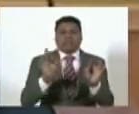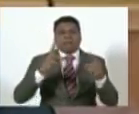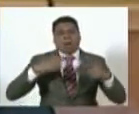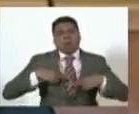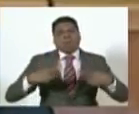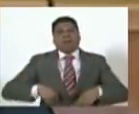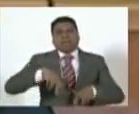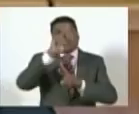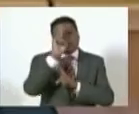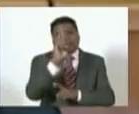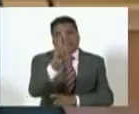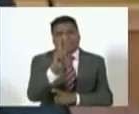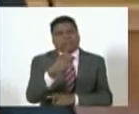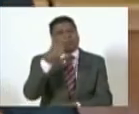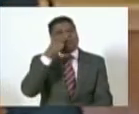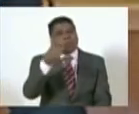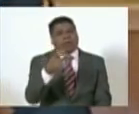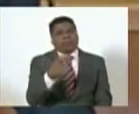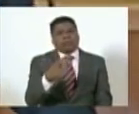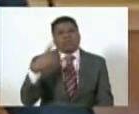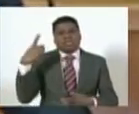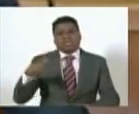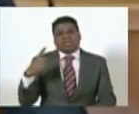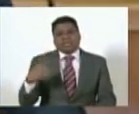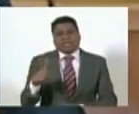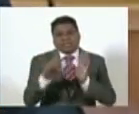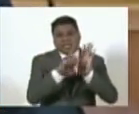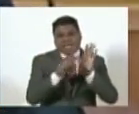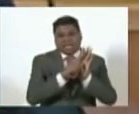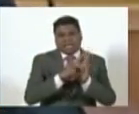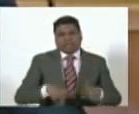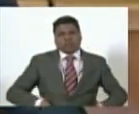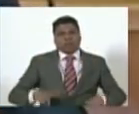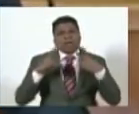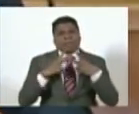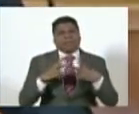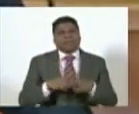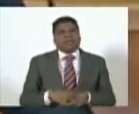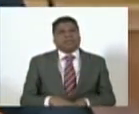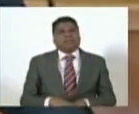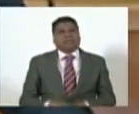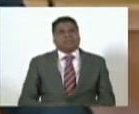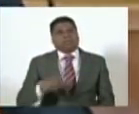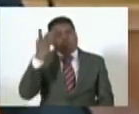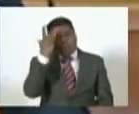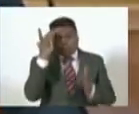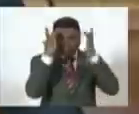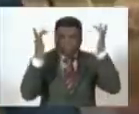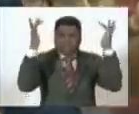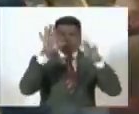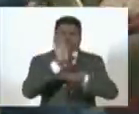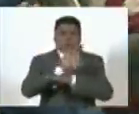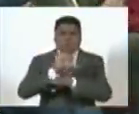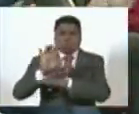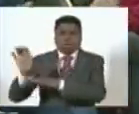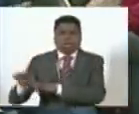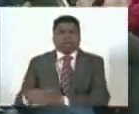al pueblo y al derecho a la vida, con el método de ir con la inteligencia preventiva.